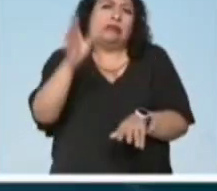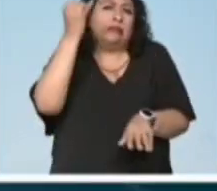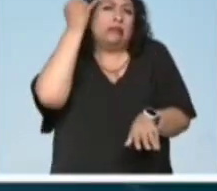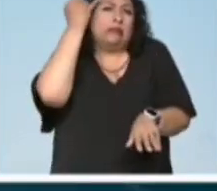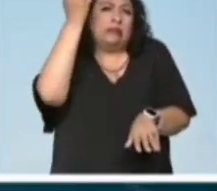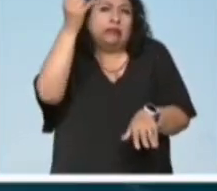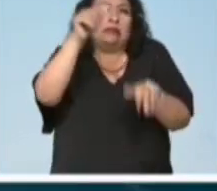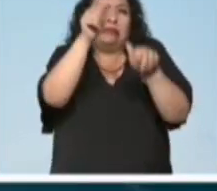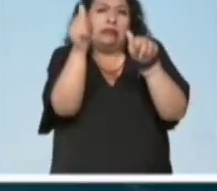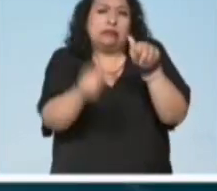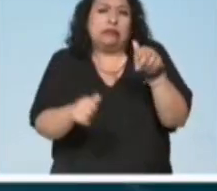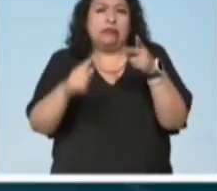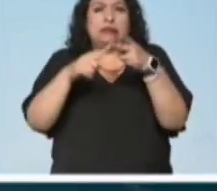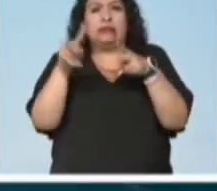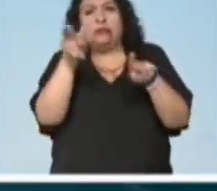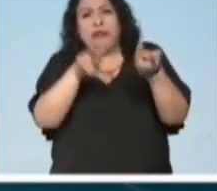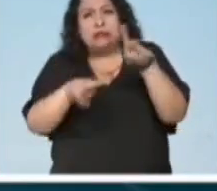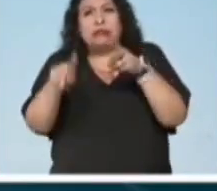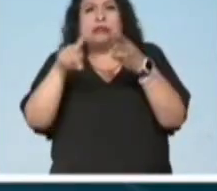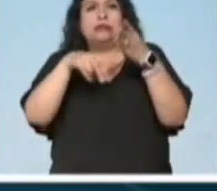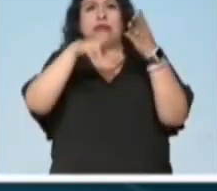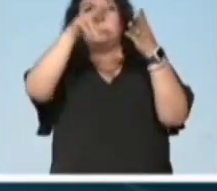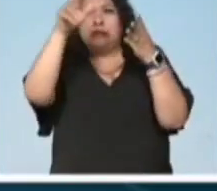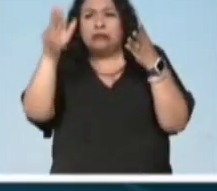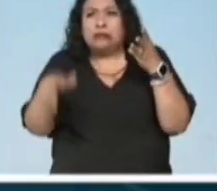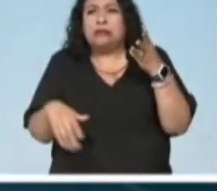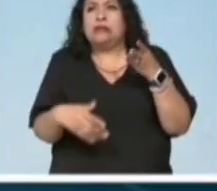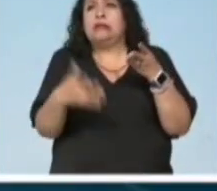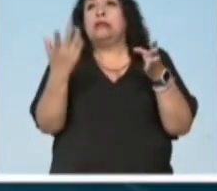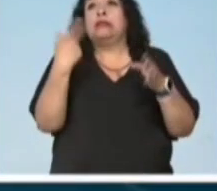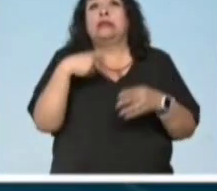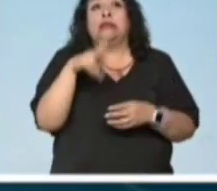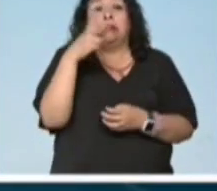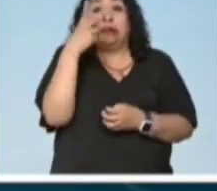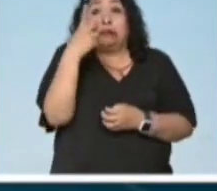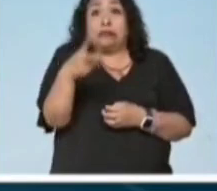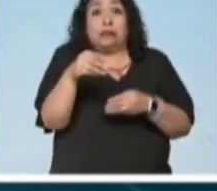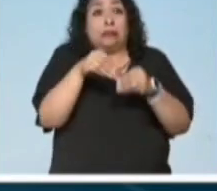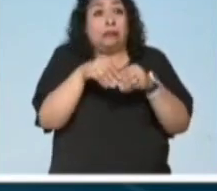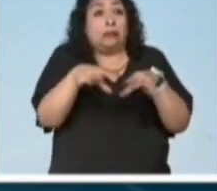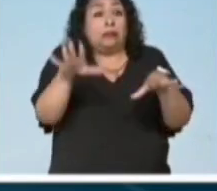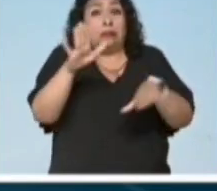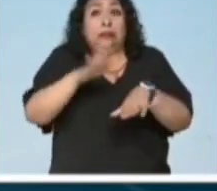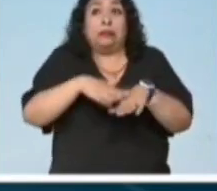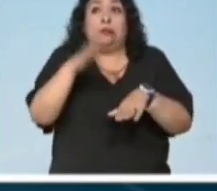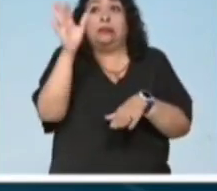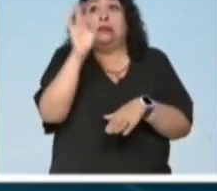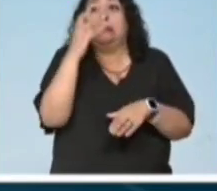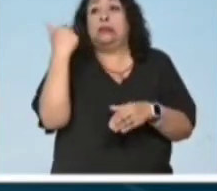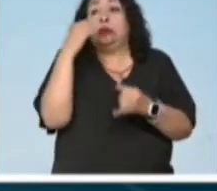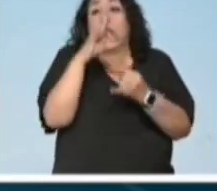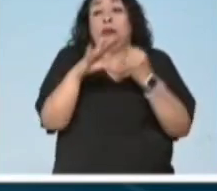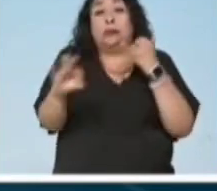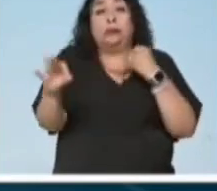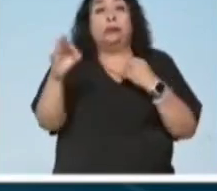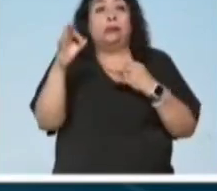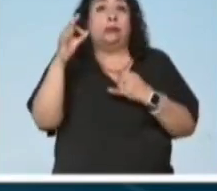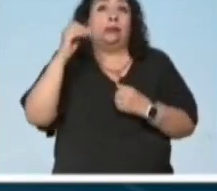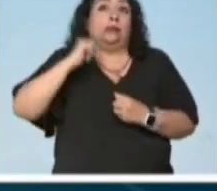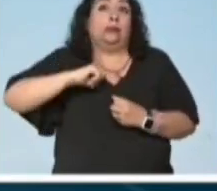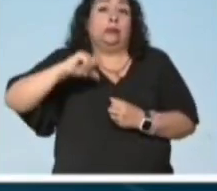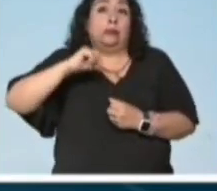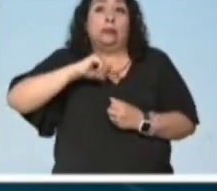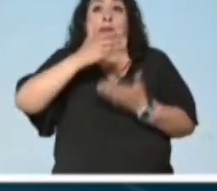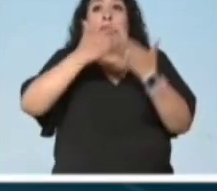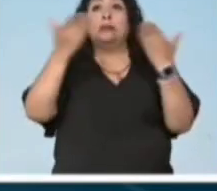Imagínese con la cultura con las artes visuales con la pintura Pero estos esto se ha expandido durante quizás los últimos siglos y podemos